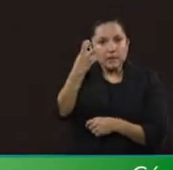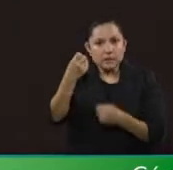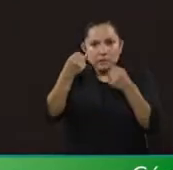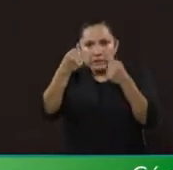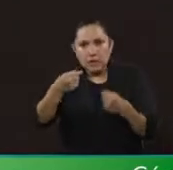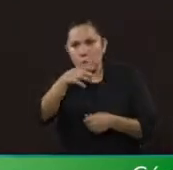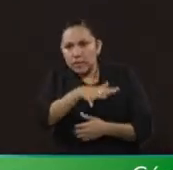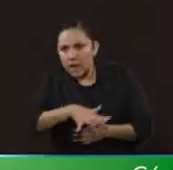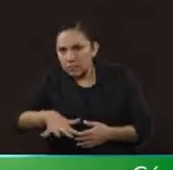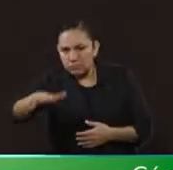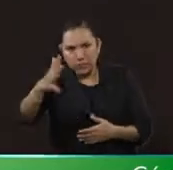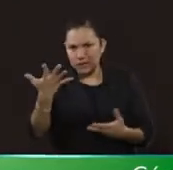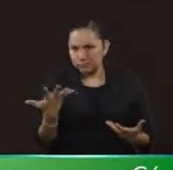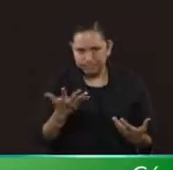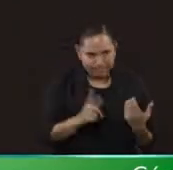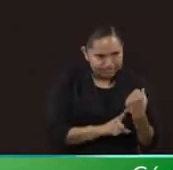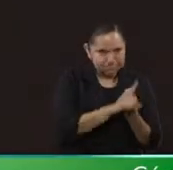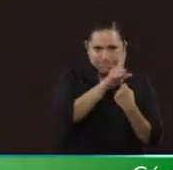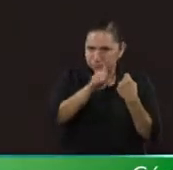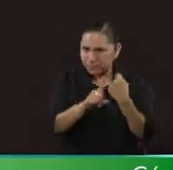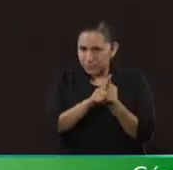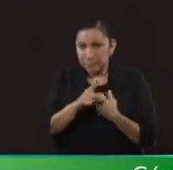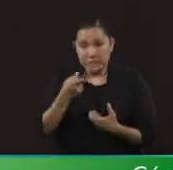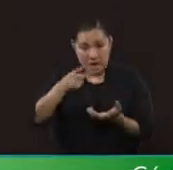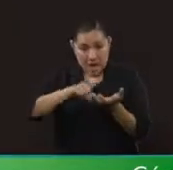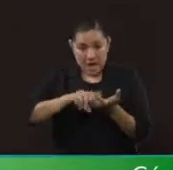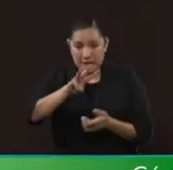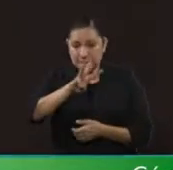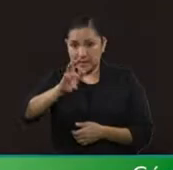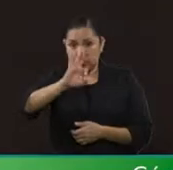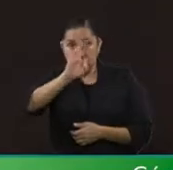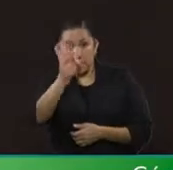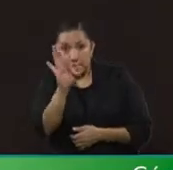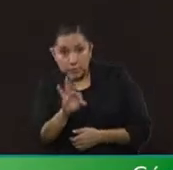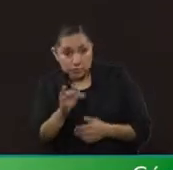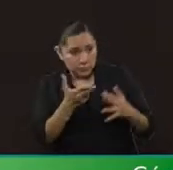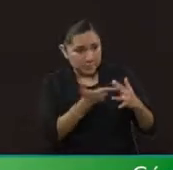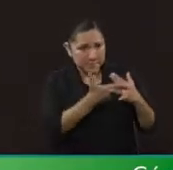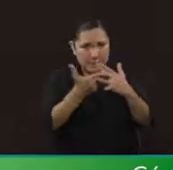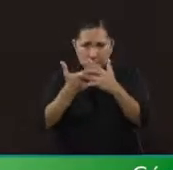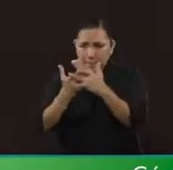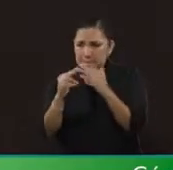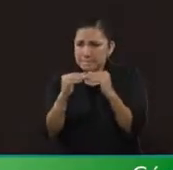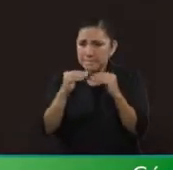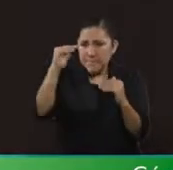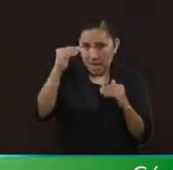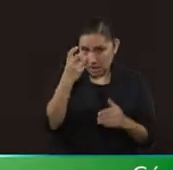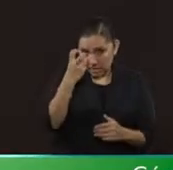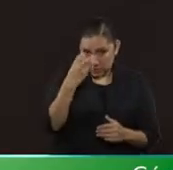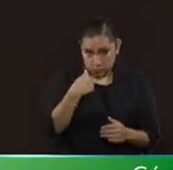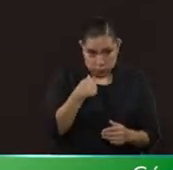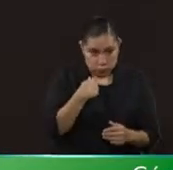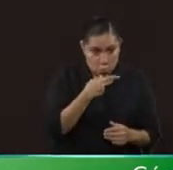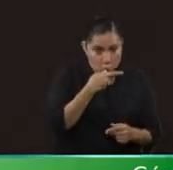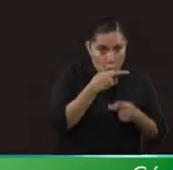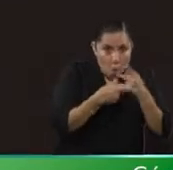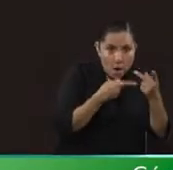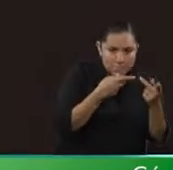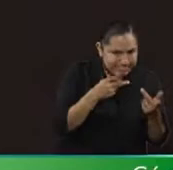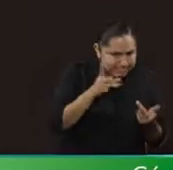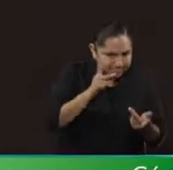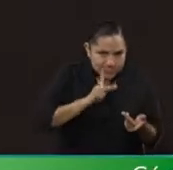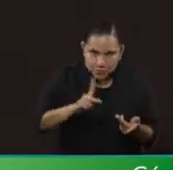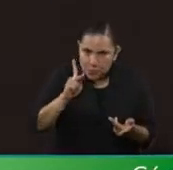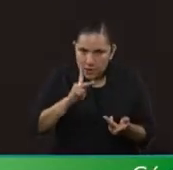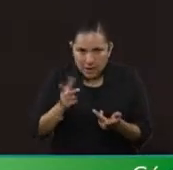del 300 Por en los asesinatos respaldan mis dichos Desde que la vieja política decidió militarizar la